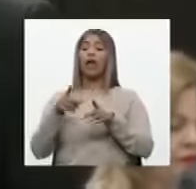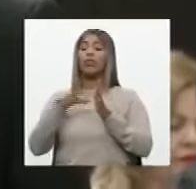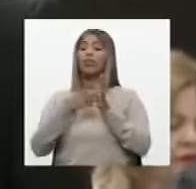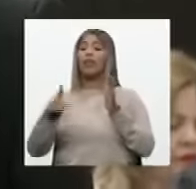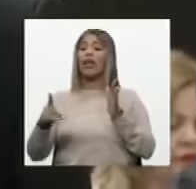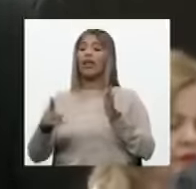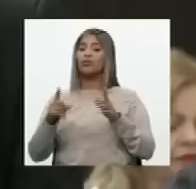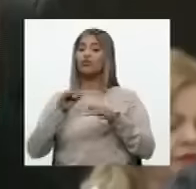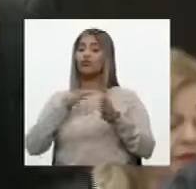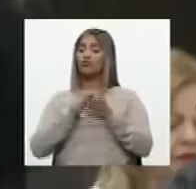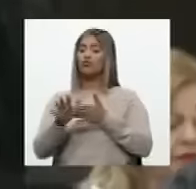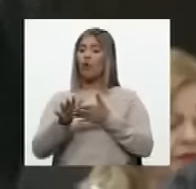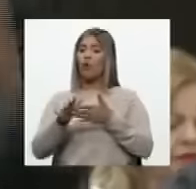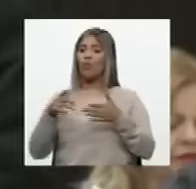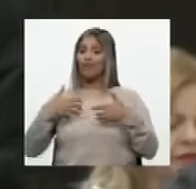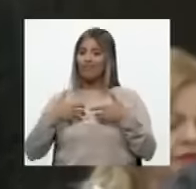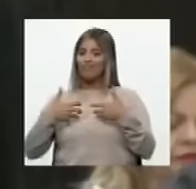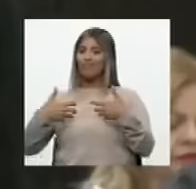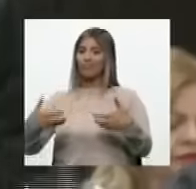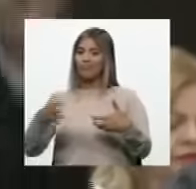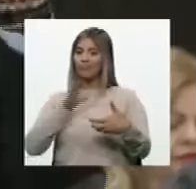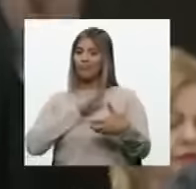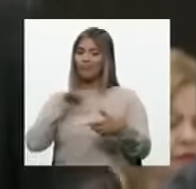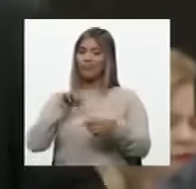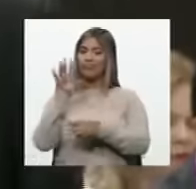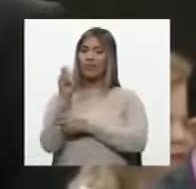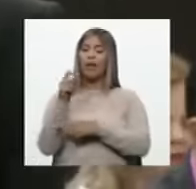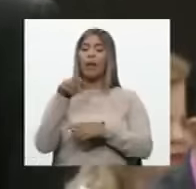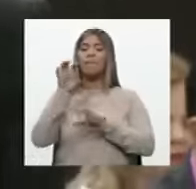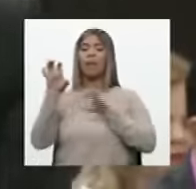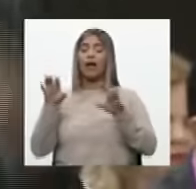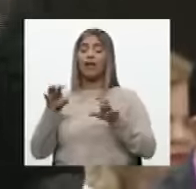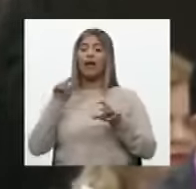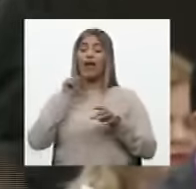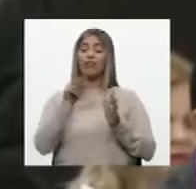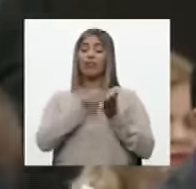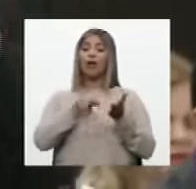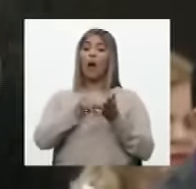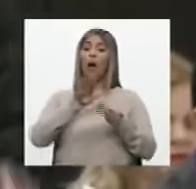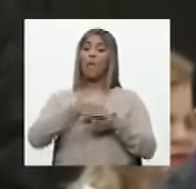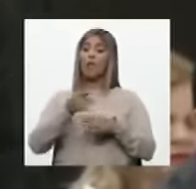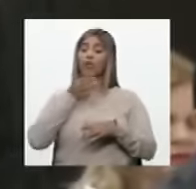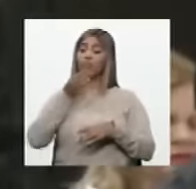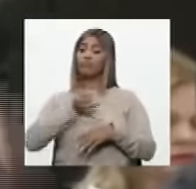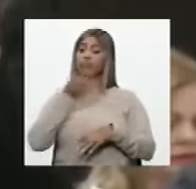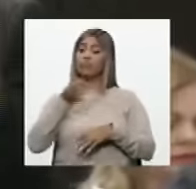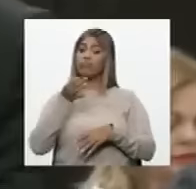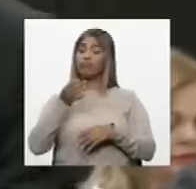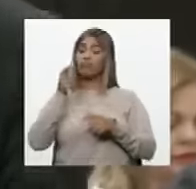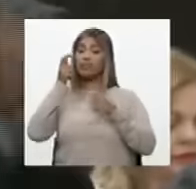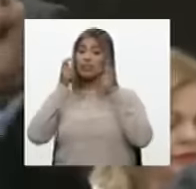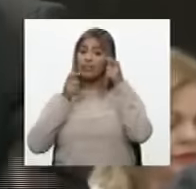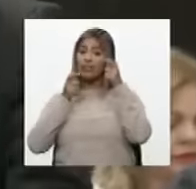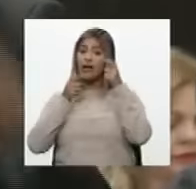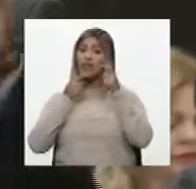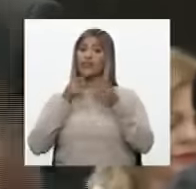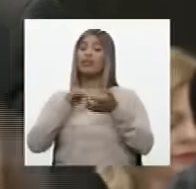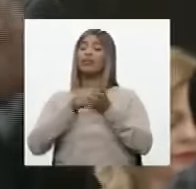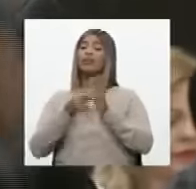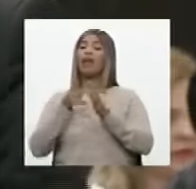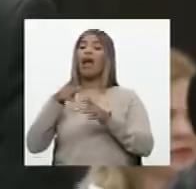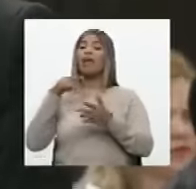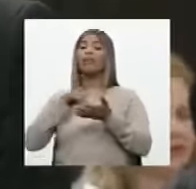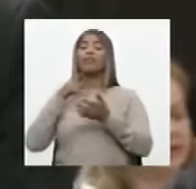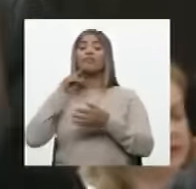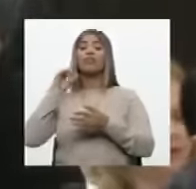naturales. Y eso hay que reivindicarlo, porque el discurso de Chávez está basado efectivamente en la reivindicación del papel